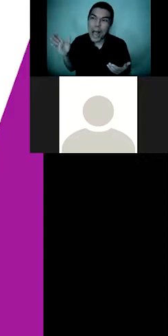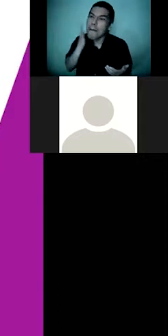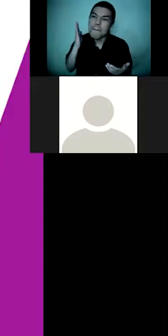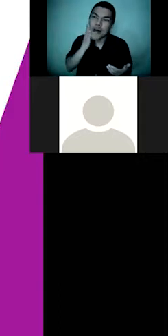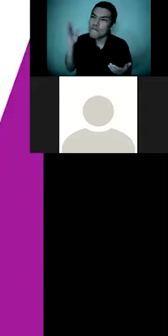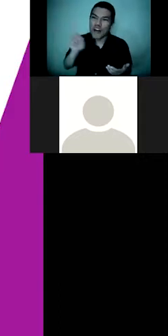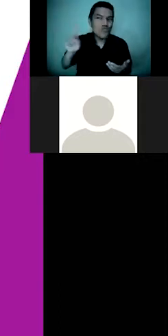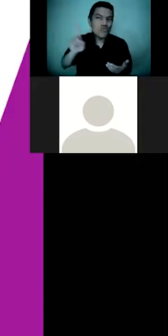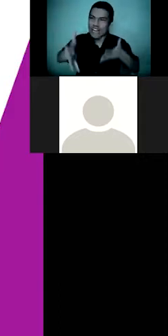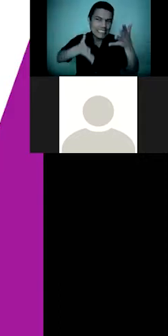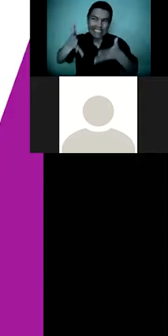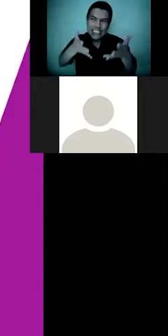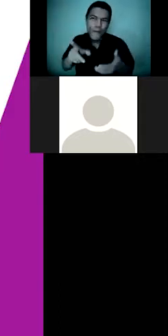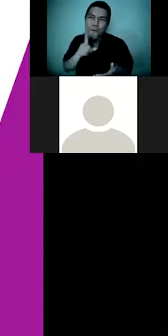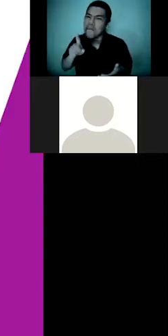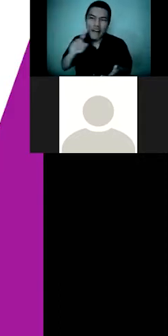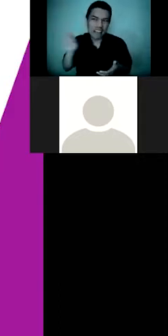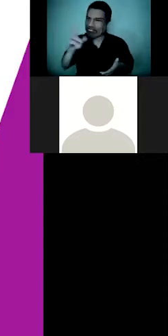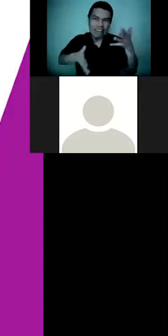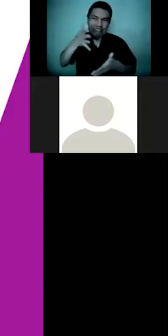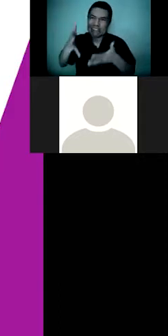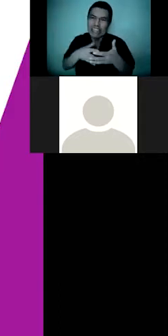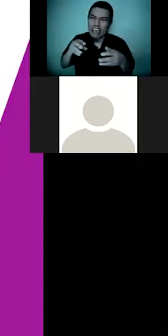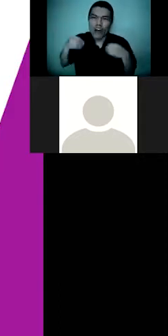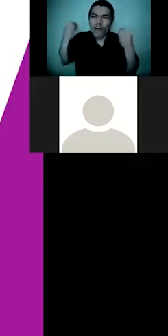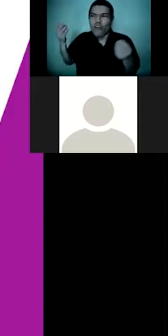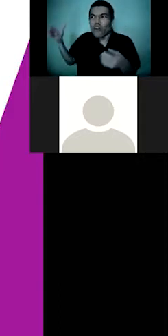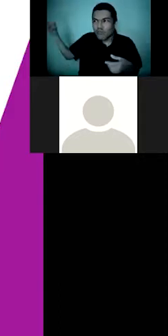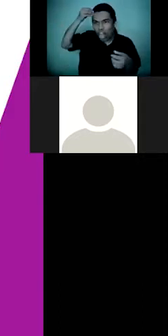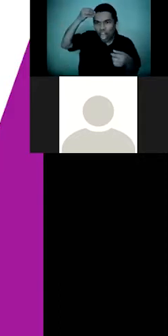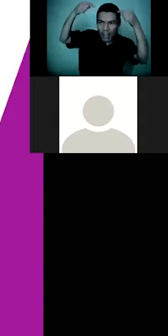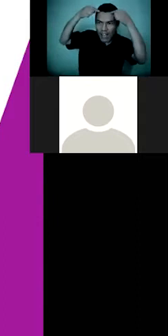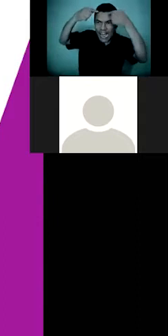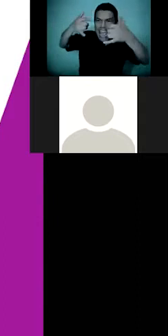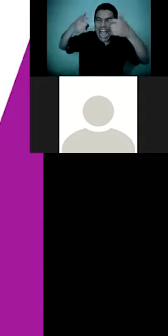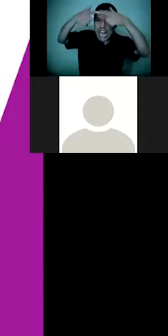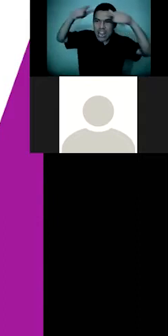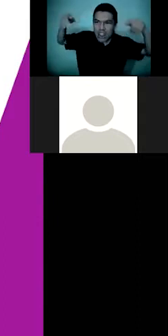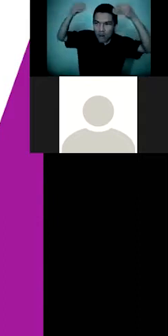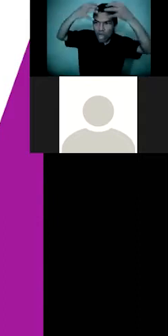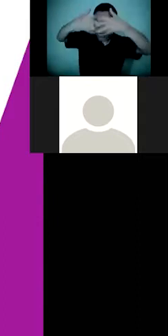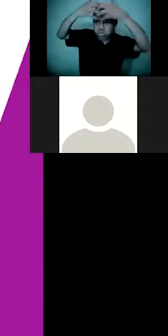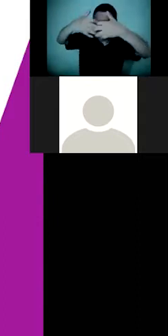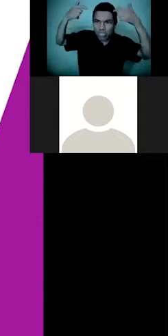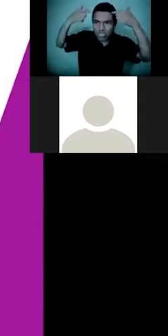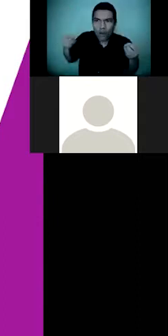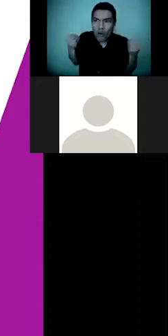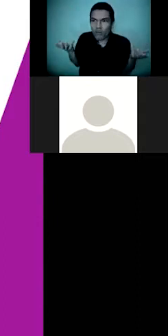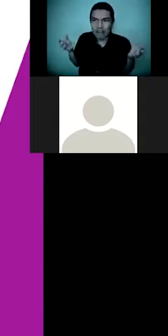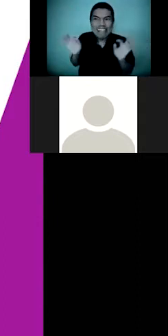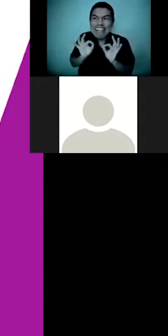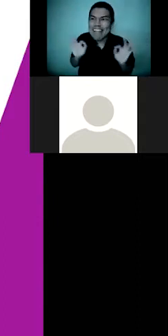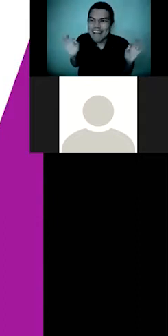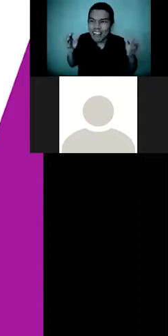no escucha nada y mamá no sabe señas, ¿cómo va a llenar su cerebrito con toda